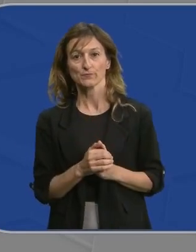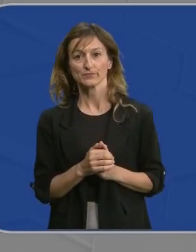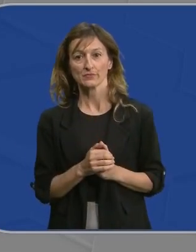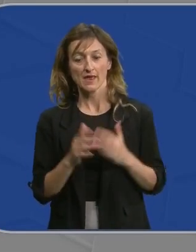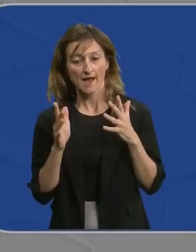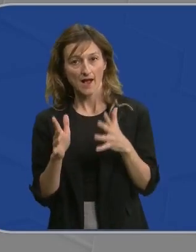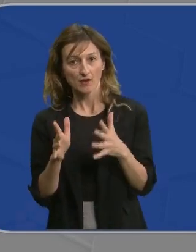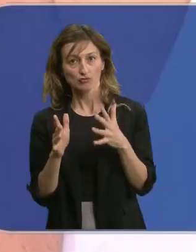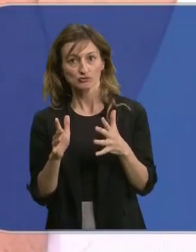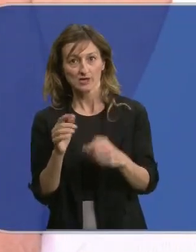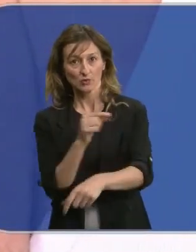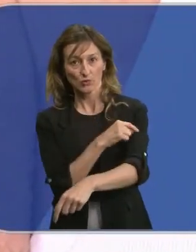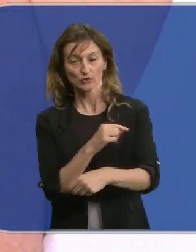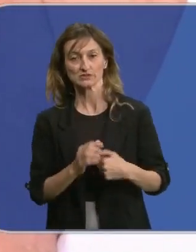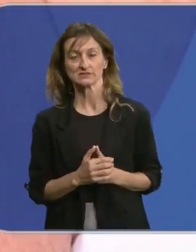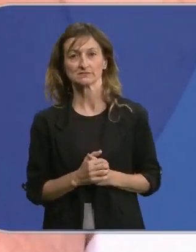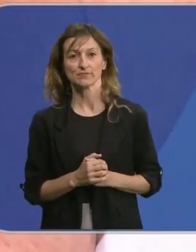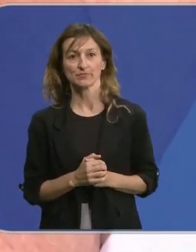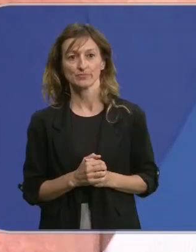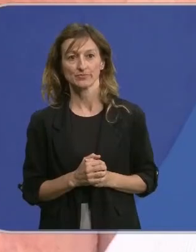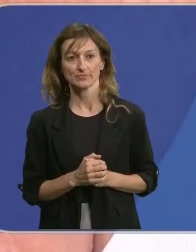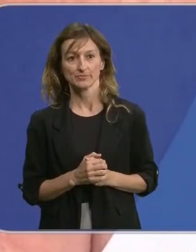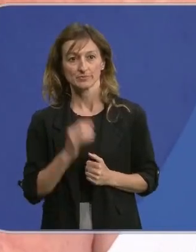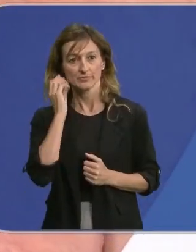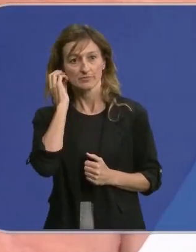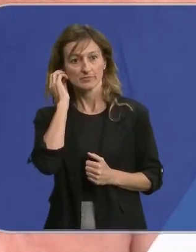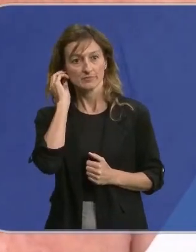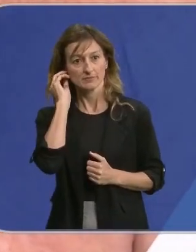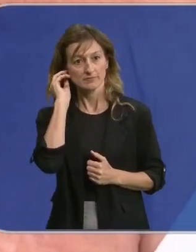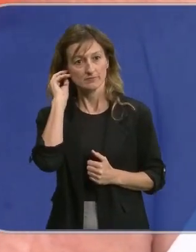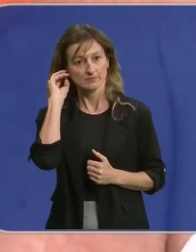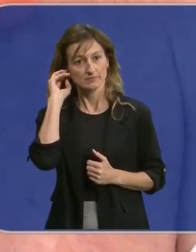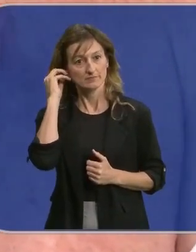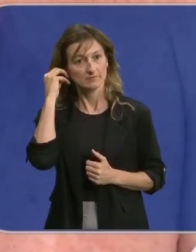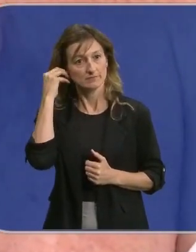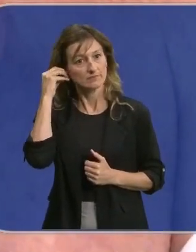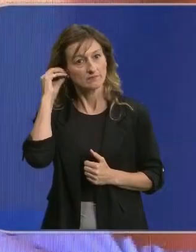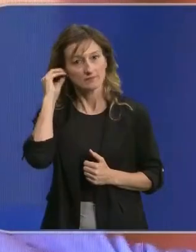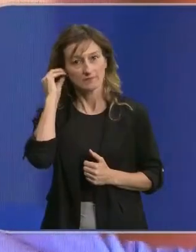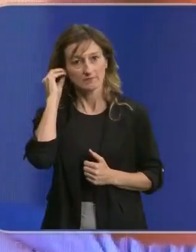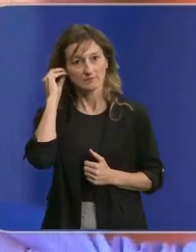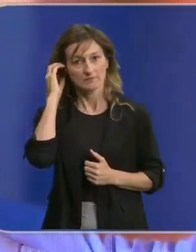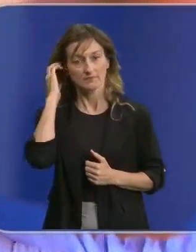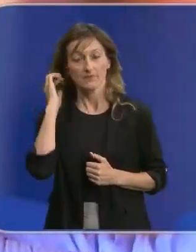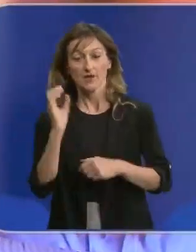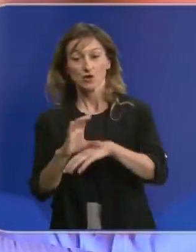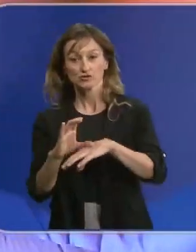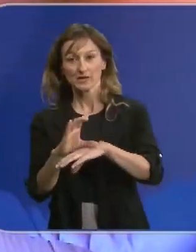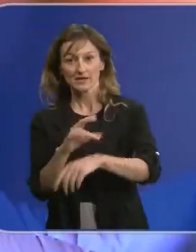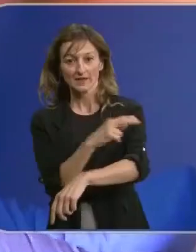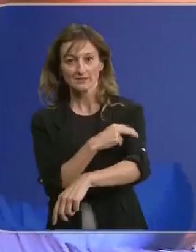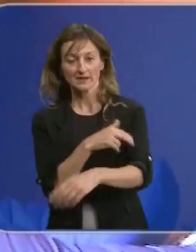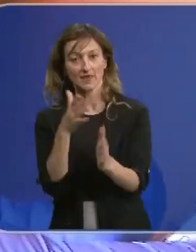que está recomendado administrar esta dosis que aquí le ponemos el vale No sé si lo veis la consejería de